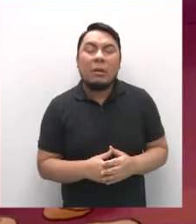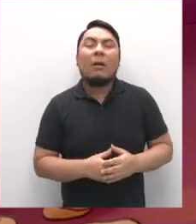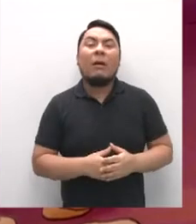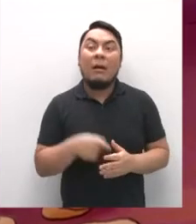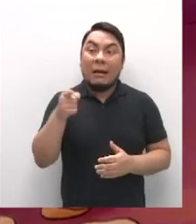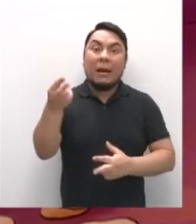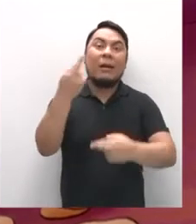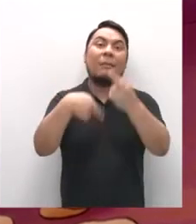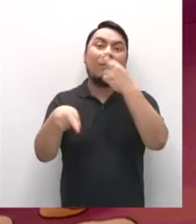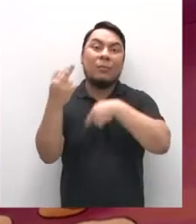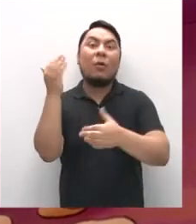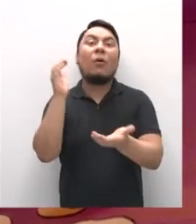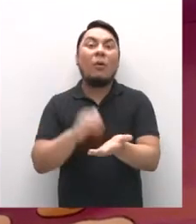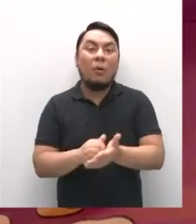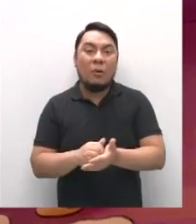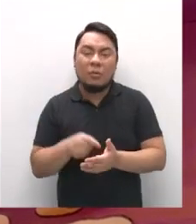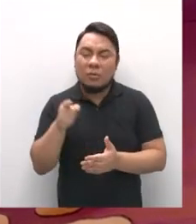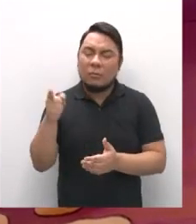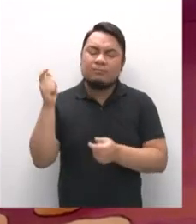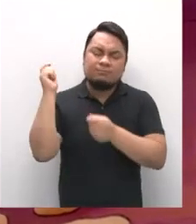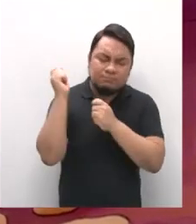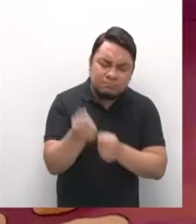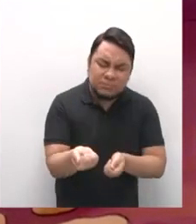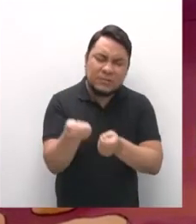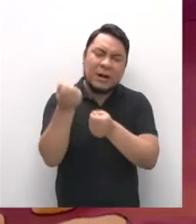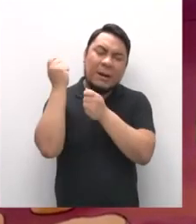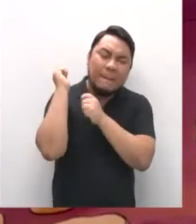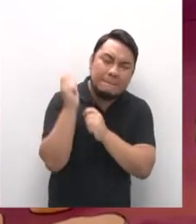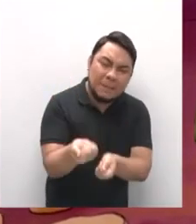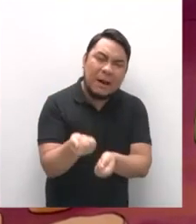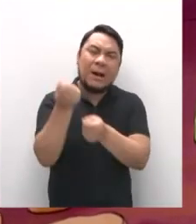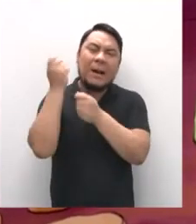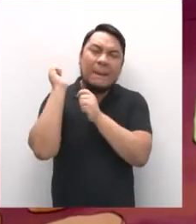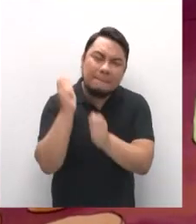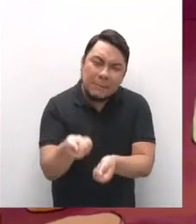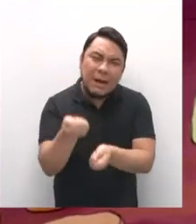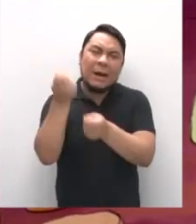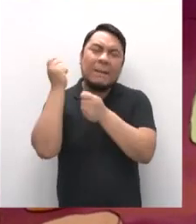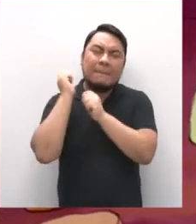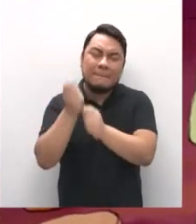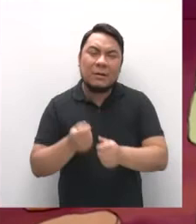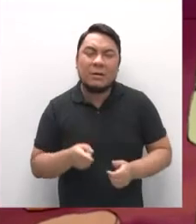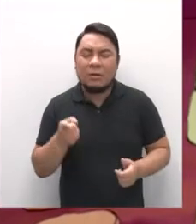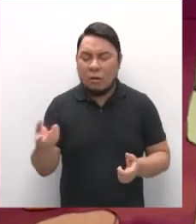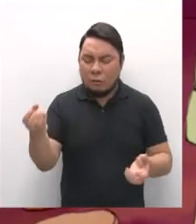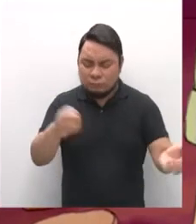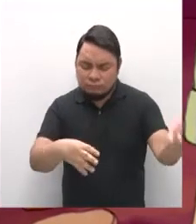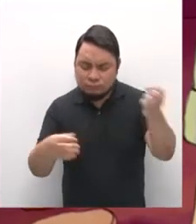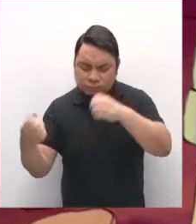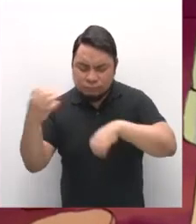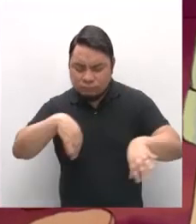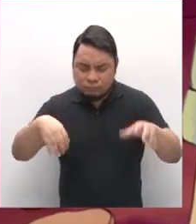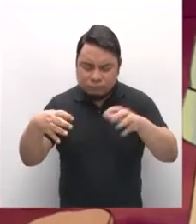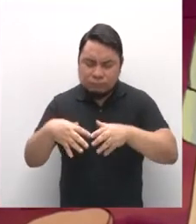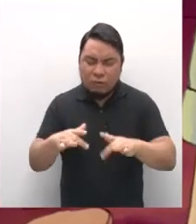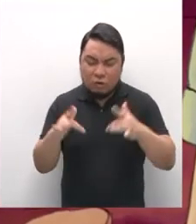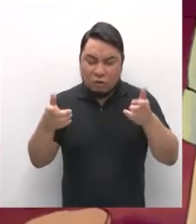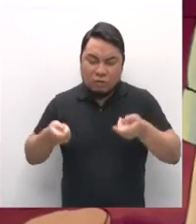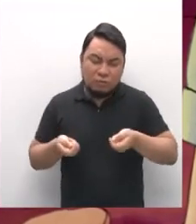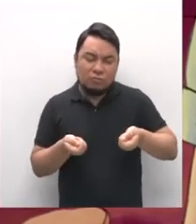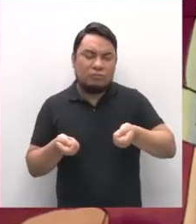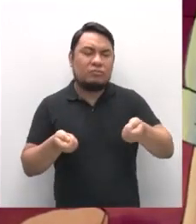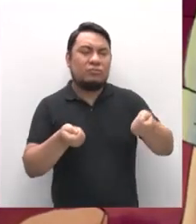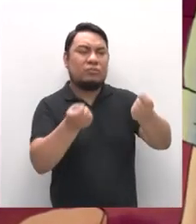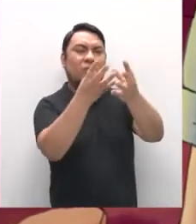volvía nuevamente. Pic, pac, pic, pac. Cargaba su carreta y